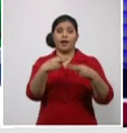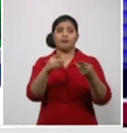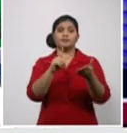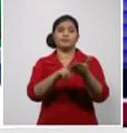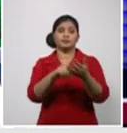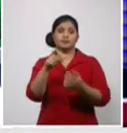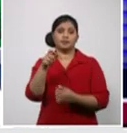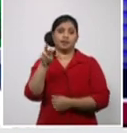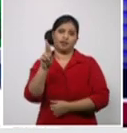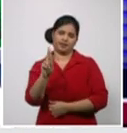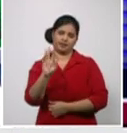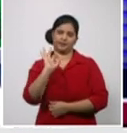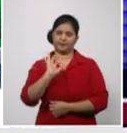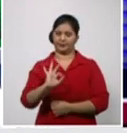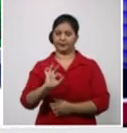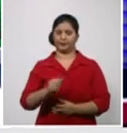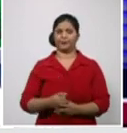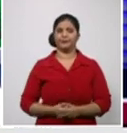posibilidad de transmisión.